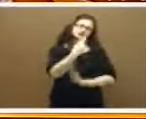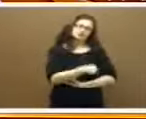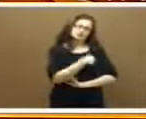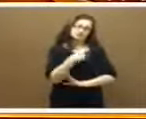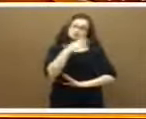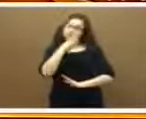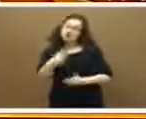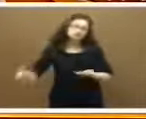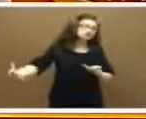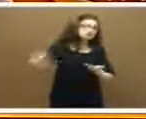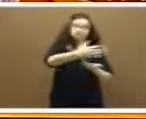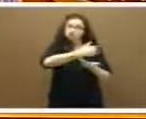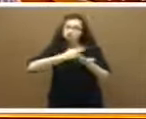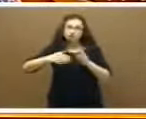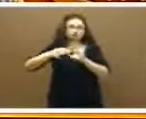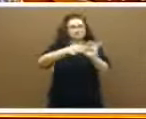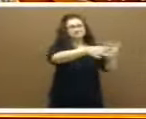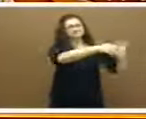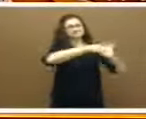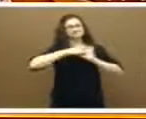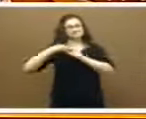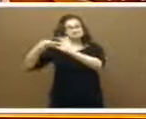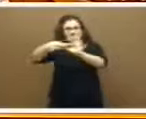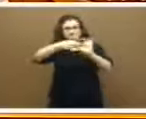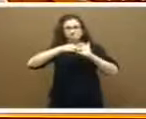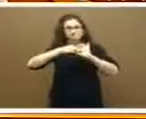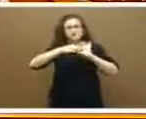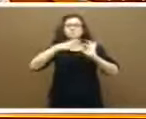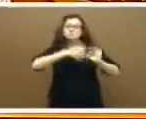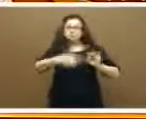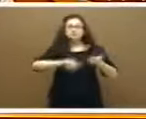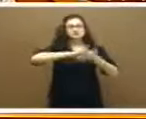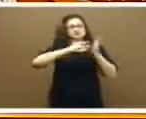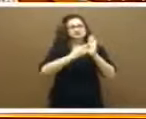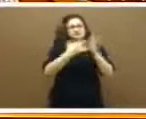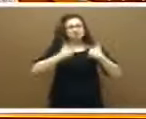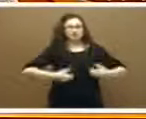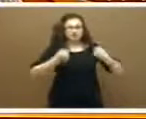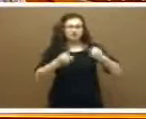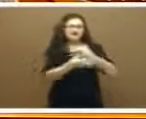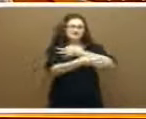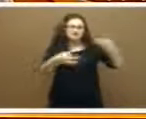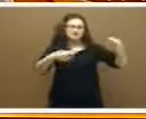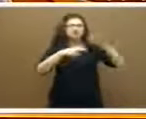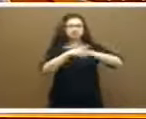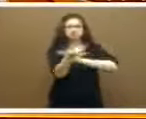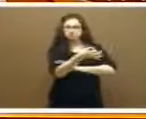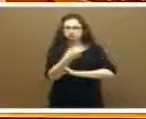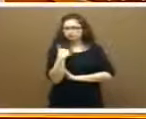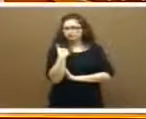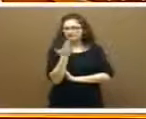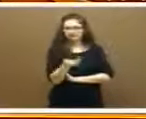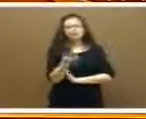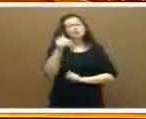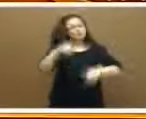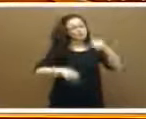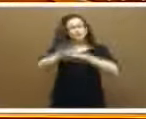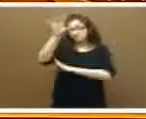todos sumamos y todos contribuimos a hacer un sistema de salud más eficaz y más eficiente. Se la votaremos a